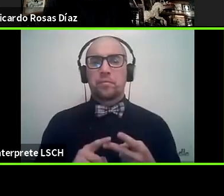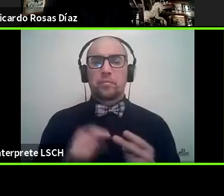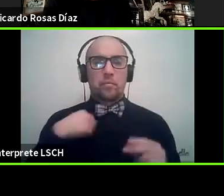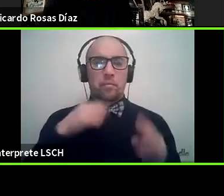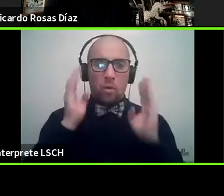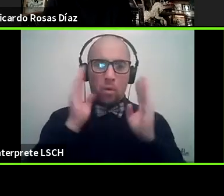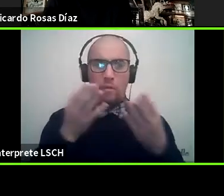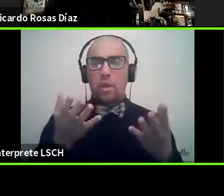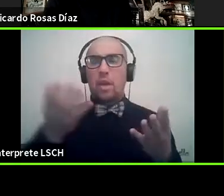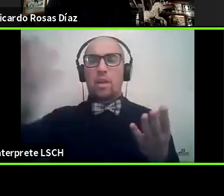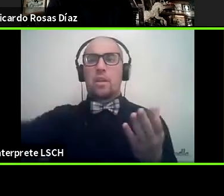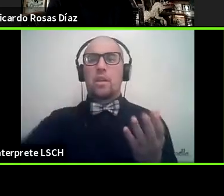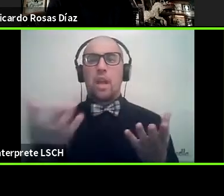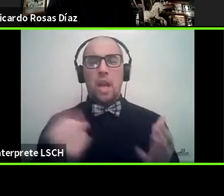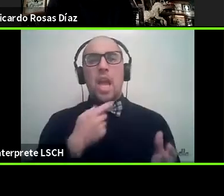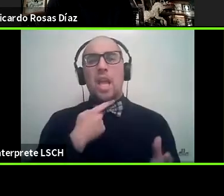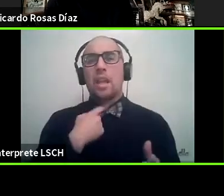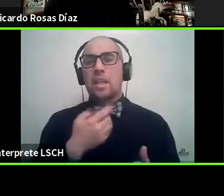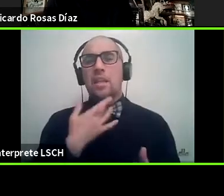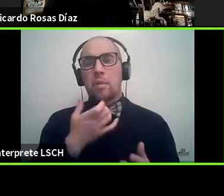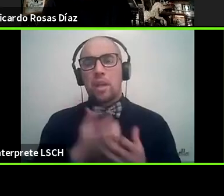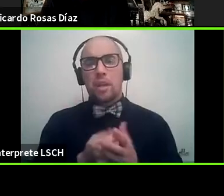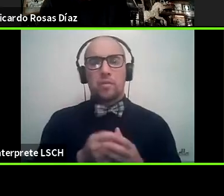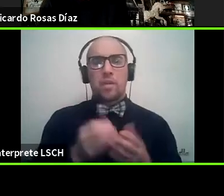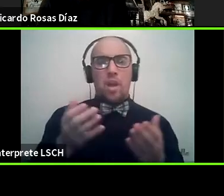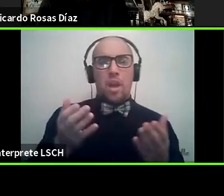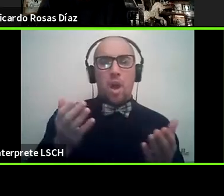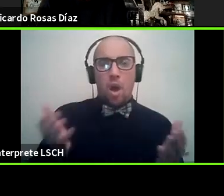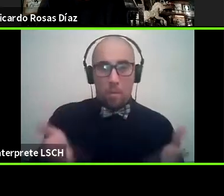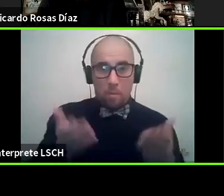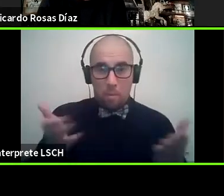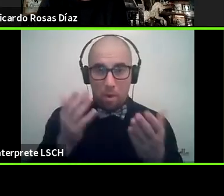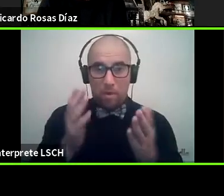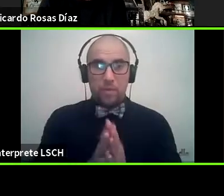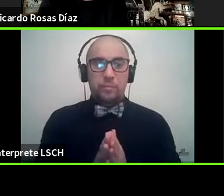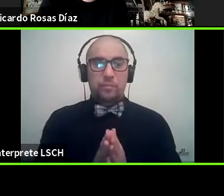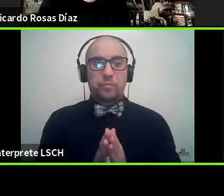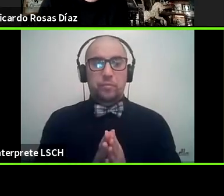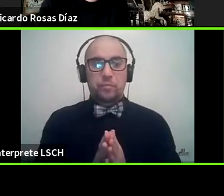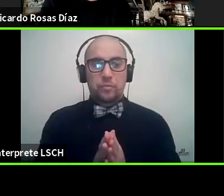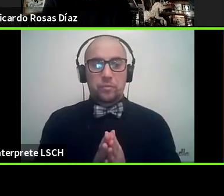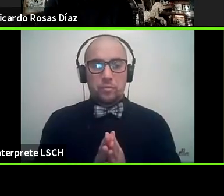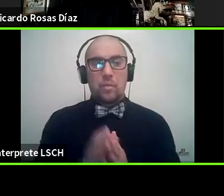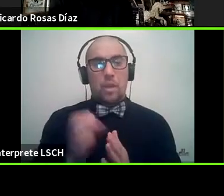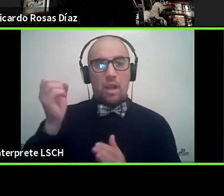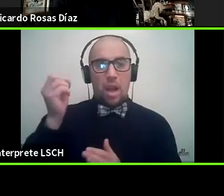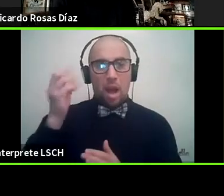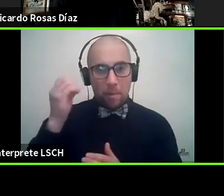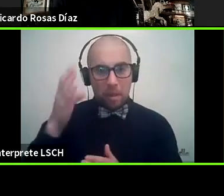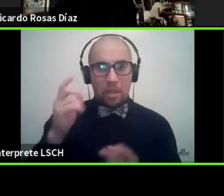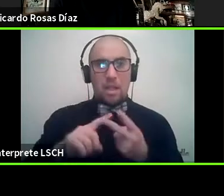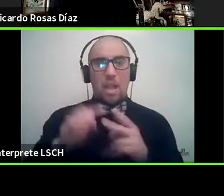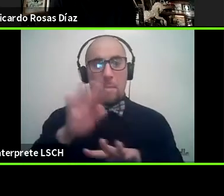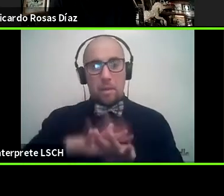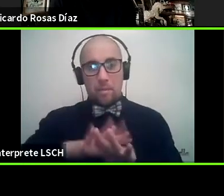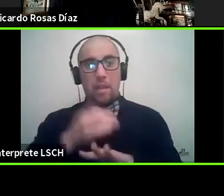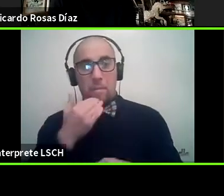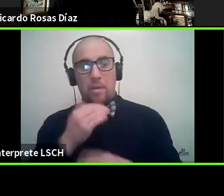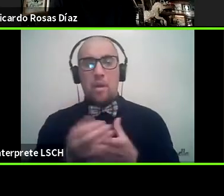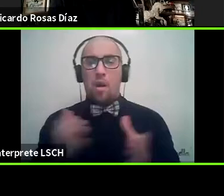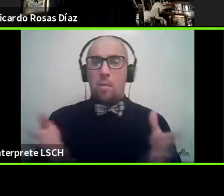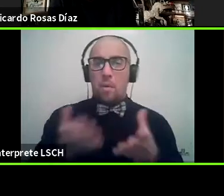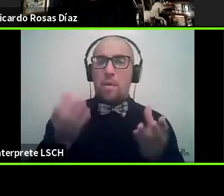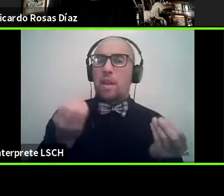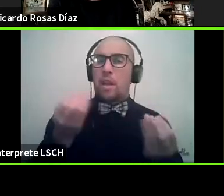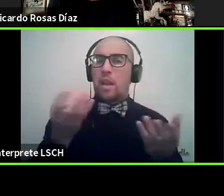enfoque que es muy interesante y en realidad promueve no solo el aprendizaje y ejercitación de las matemáticas, sino que yo me atrevería a